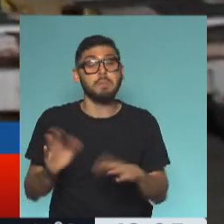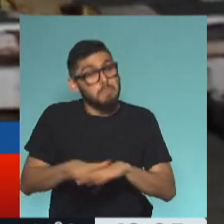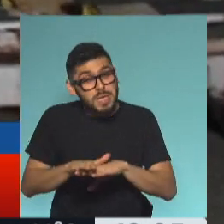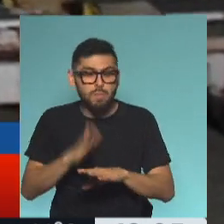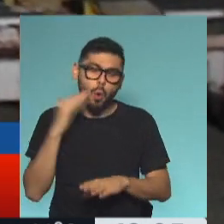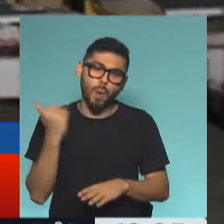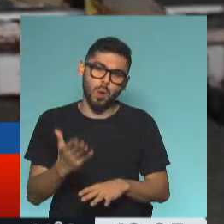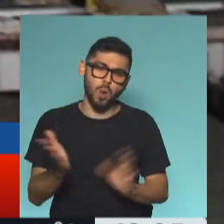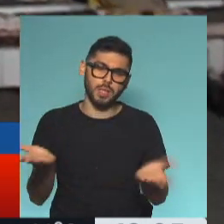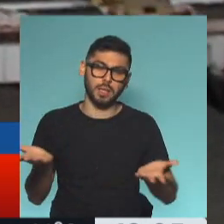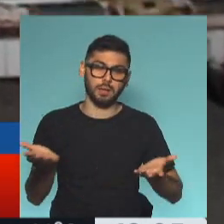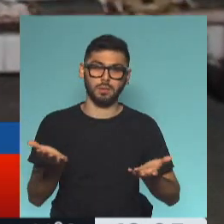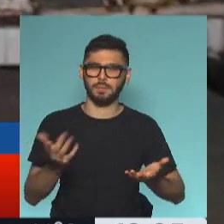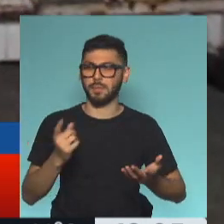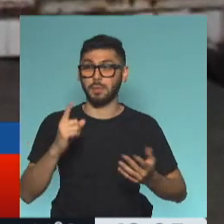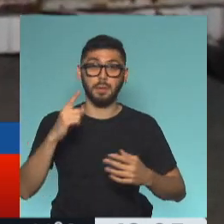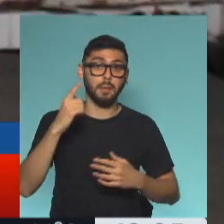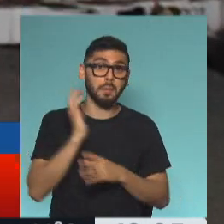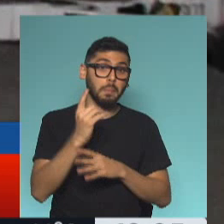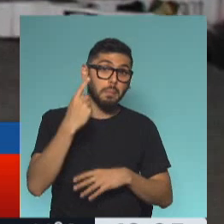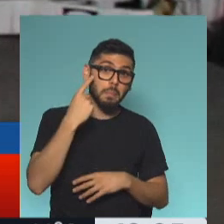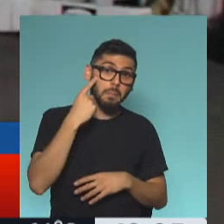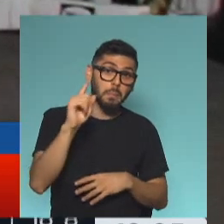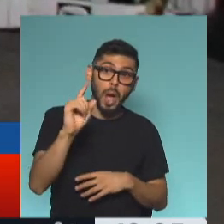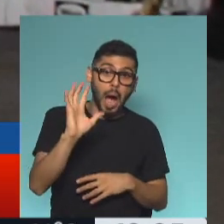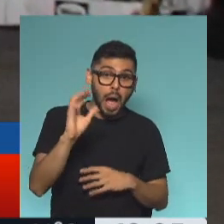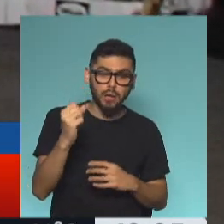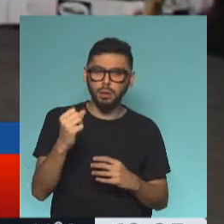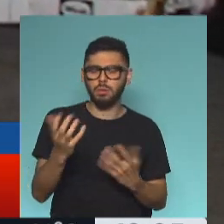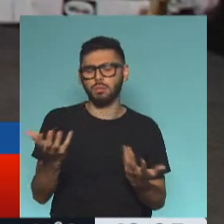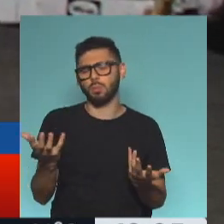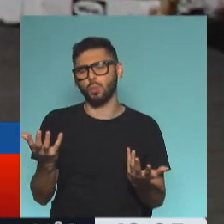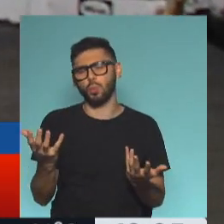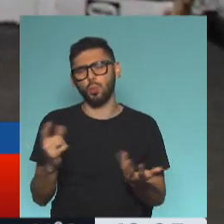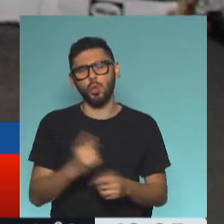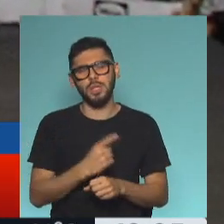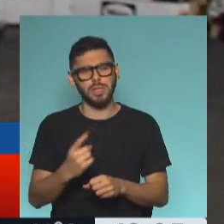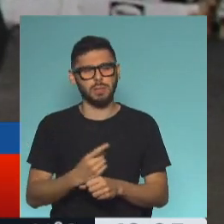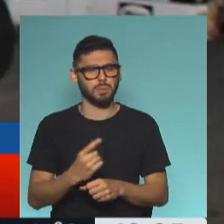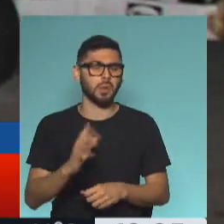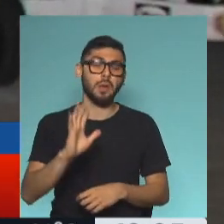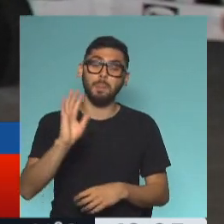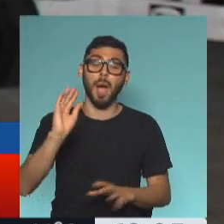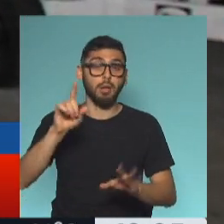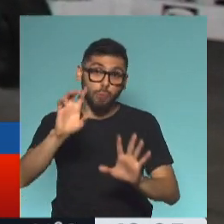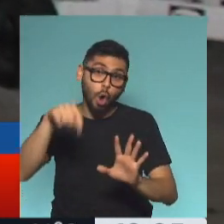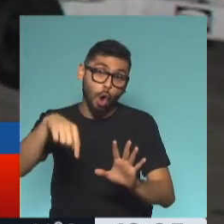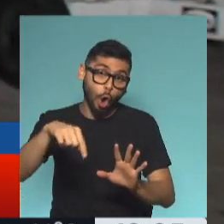¿Sí? No se puede ser tan ignorante. Como le digo tranquilamente, ahora me enteré hoy